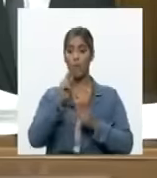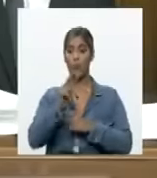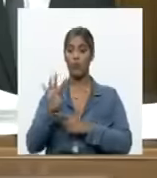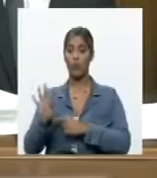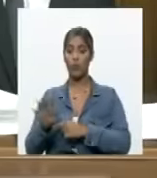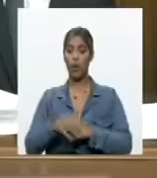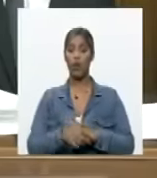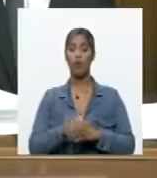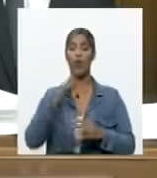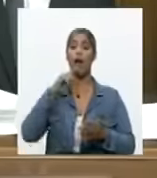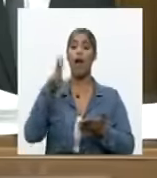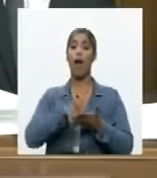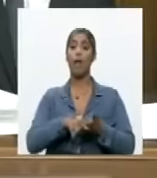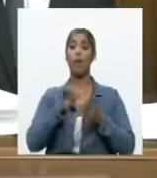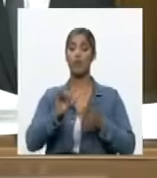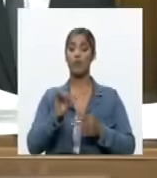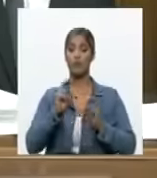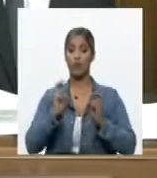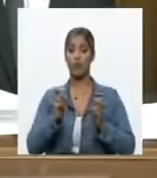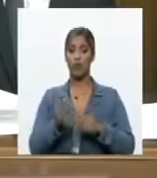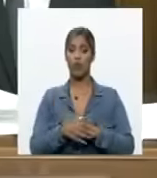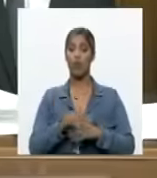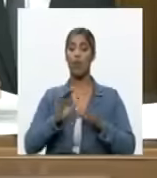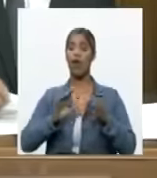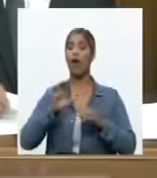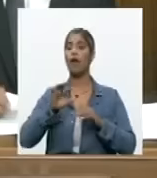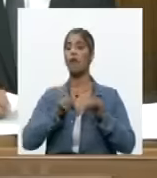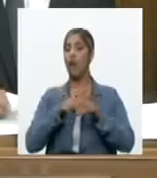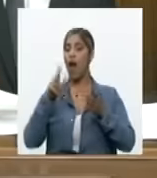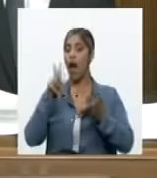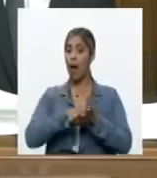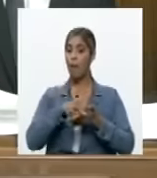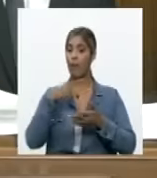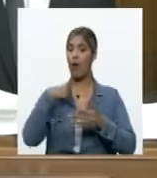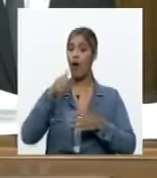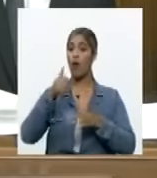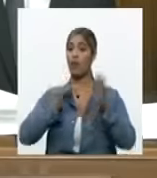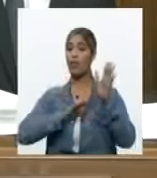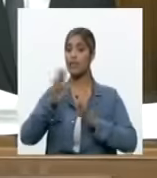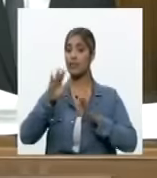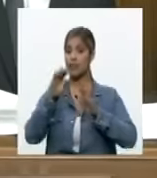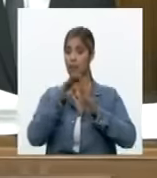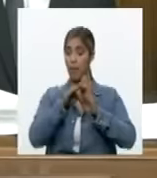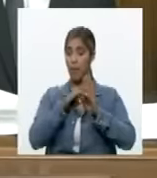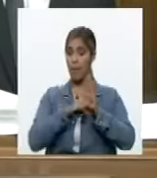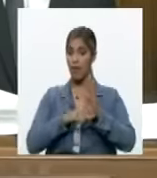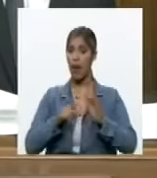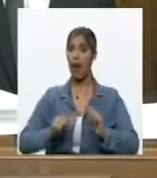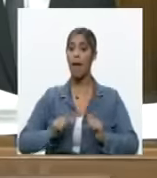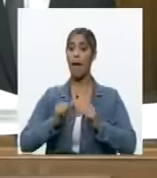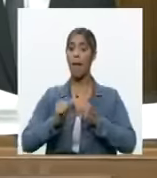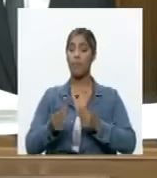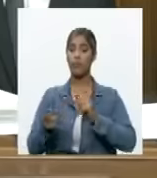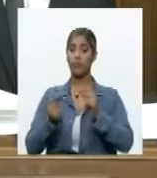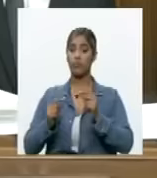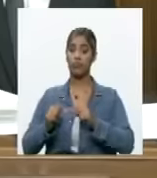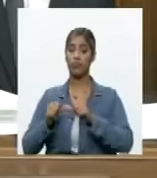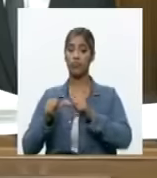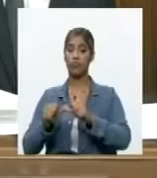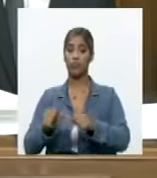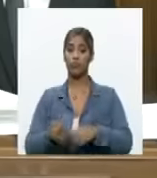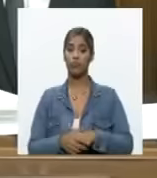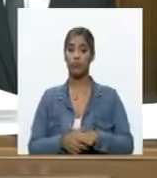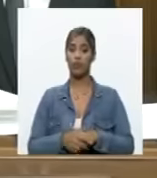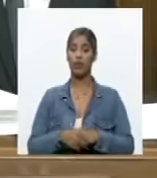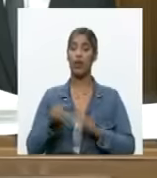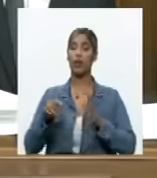2024, se aprobó hasta el punto 15 del informe. Correspondería iniciar la discusión para dar continuación